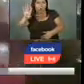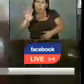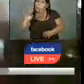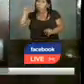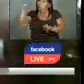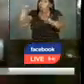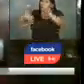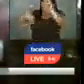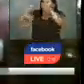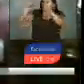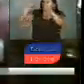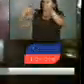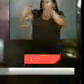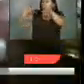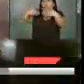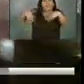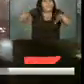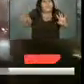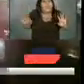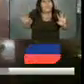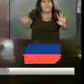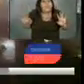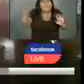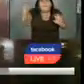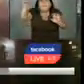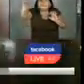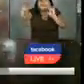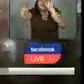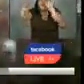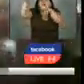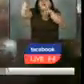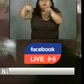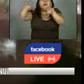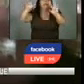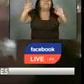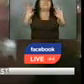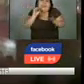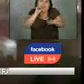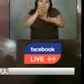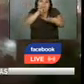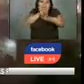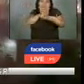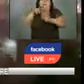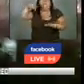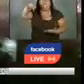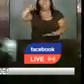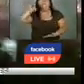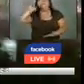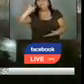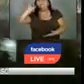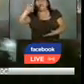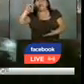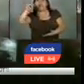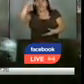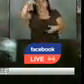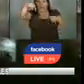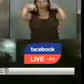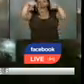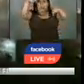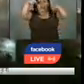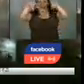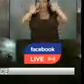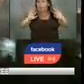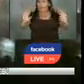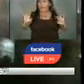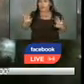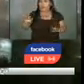bastante, no, no, eso, como dicen, pringas están cayendo. En algunos Eso es que dice exactamente en el reporte, pero vean la cámara, por